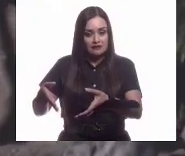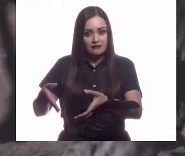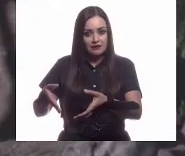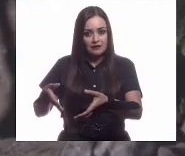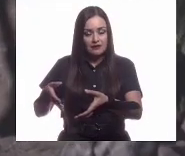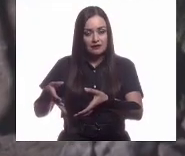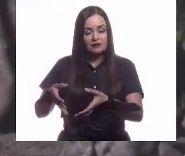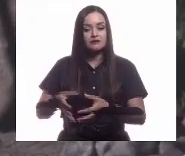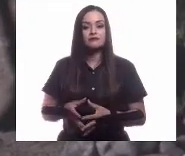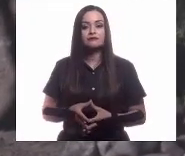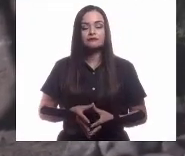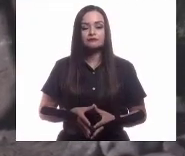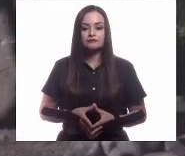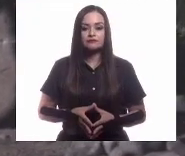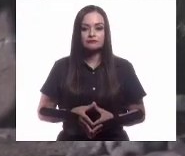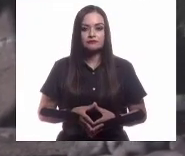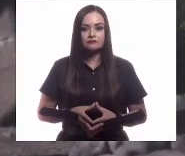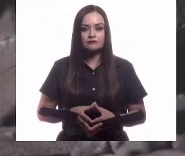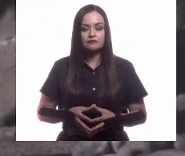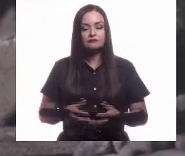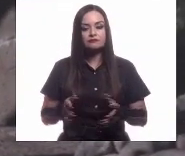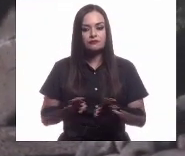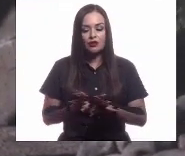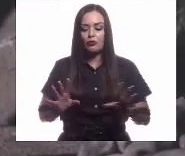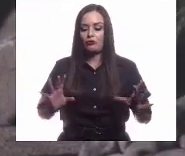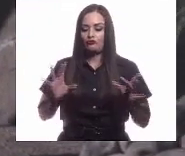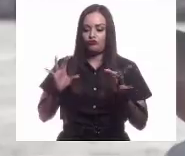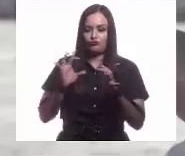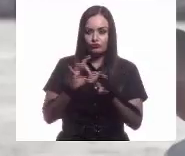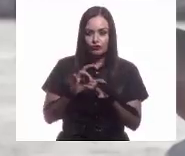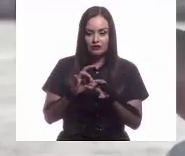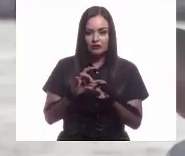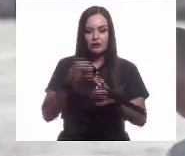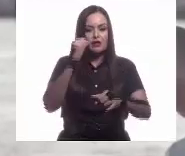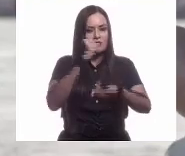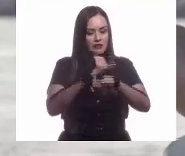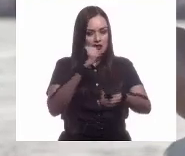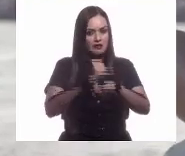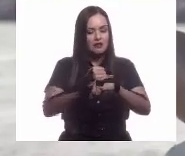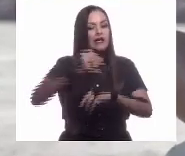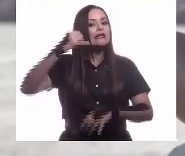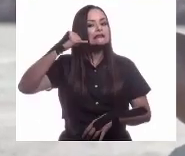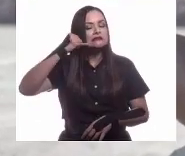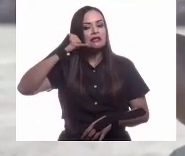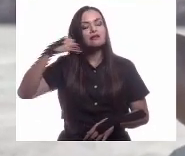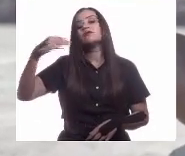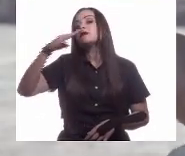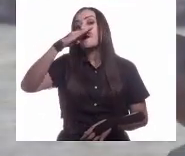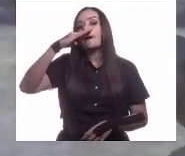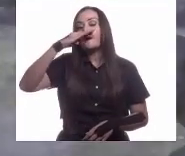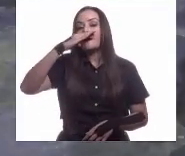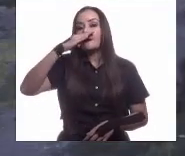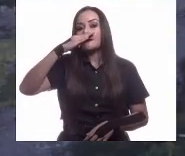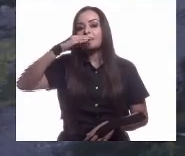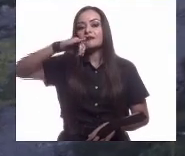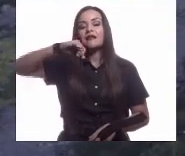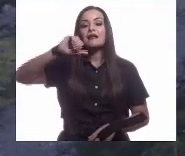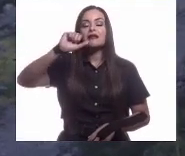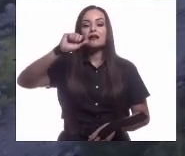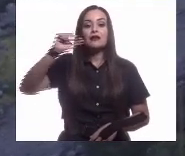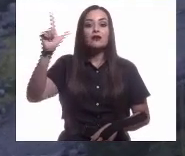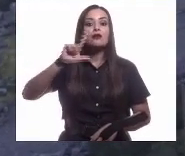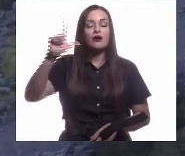sino son digitales, se extendió la conectividad de internet y telefonía gratuita a la localidad de San Javier, en el municipio de